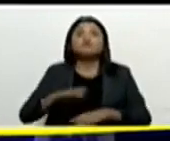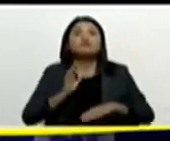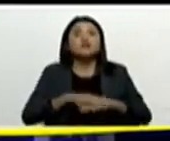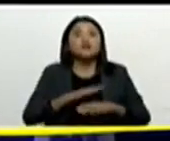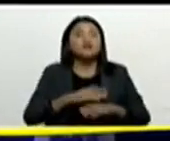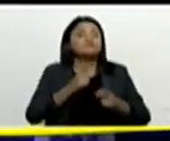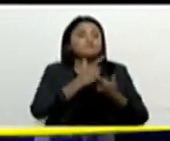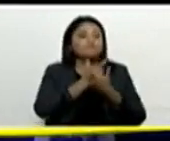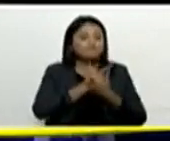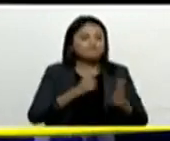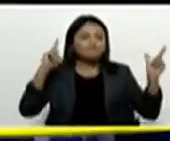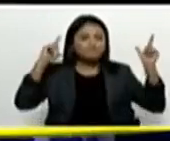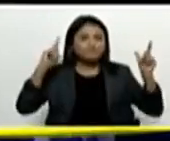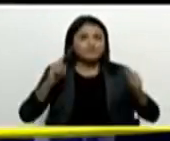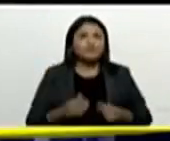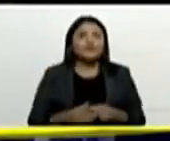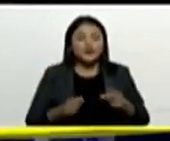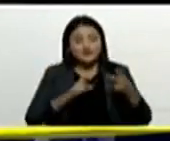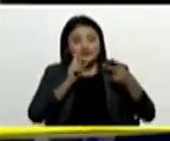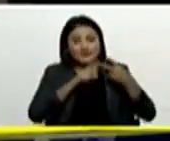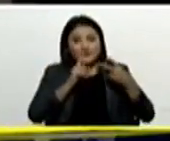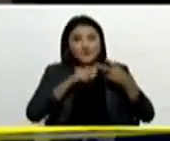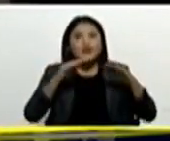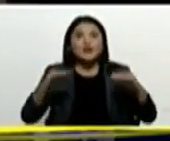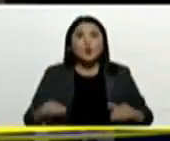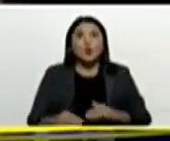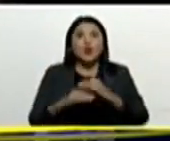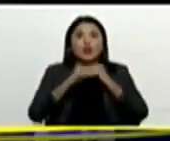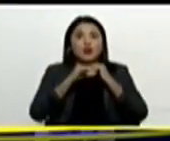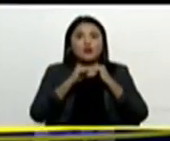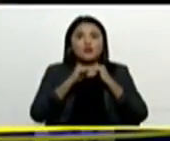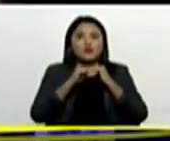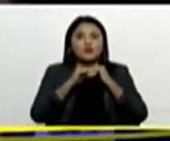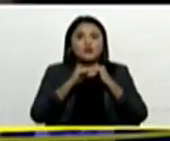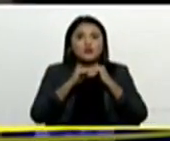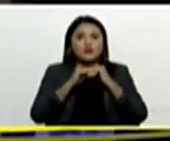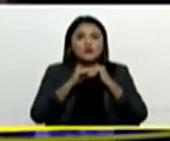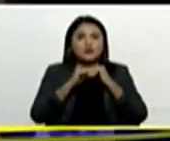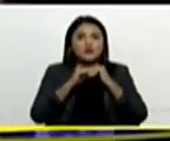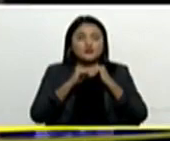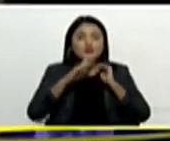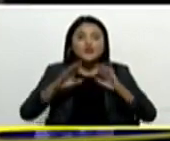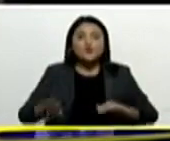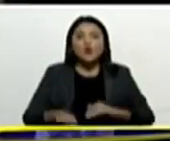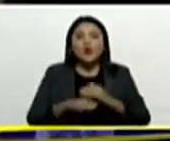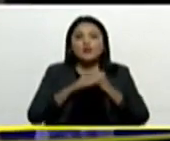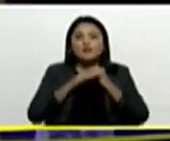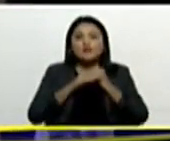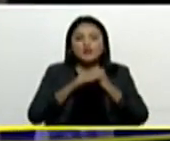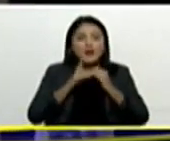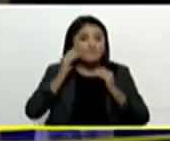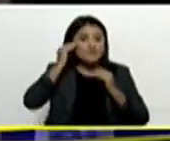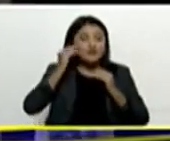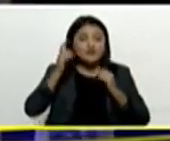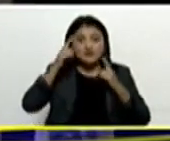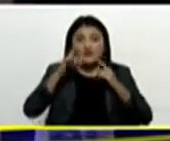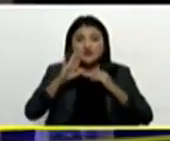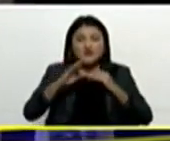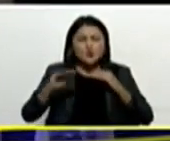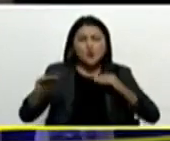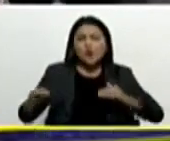principio racional de la equidad frente a esa utopía, frente a las falsas utopías. Chávez